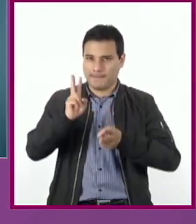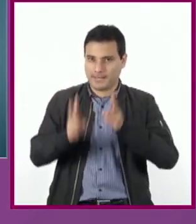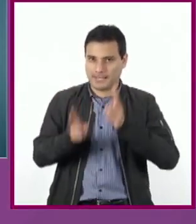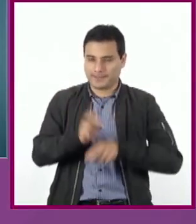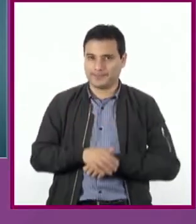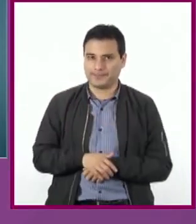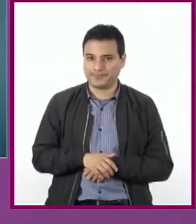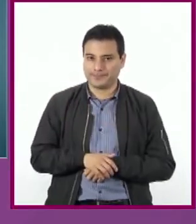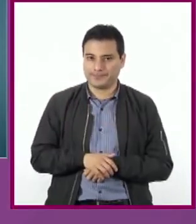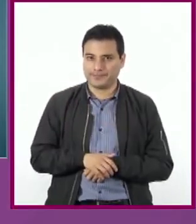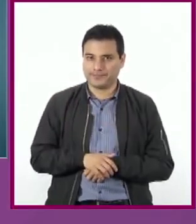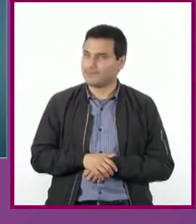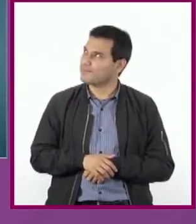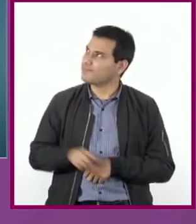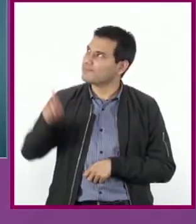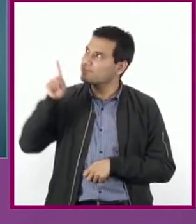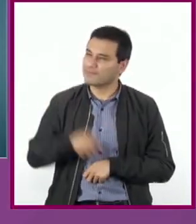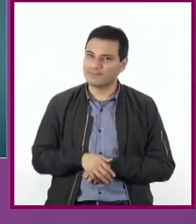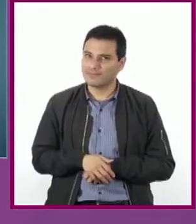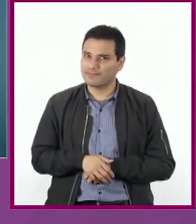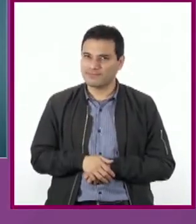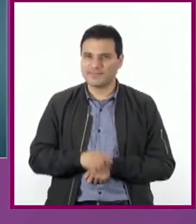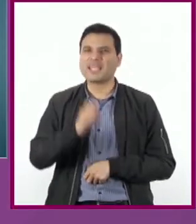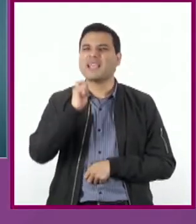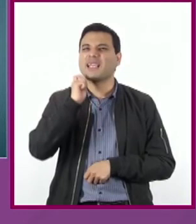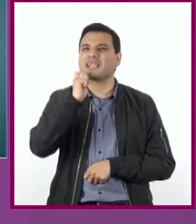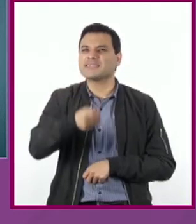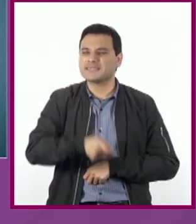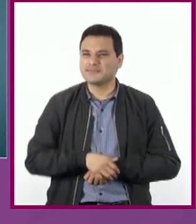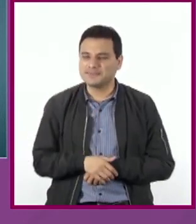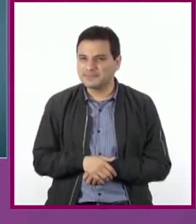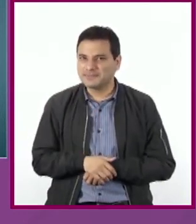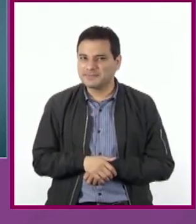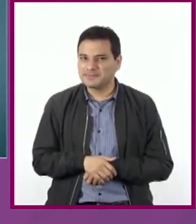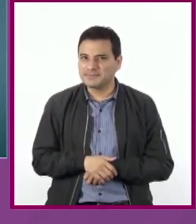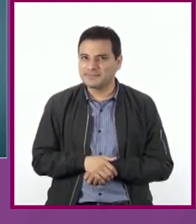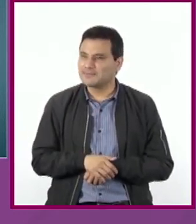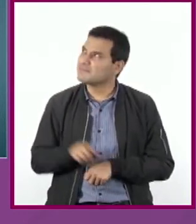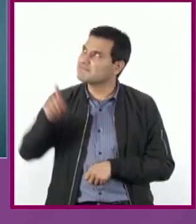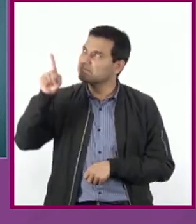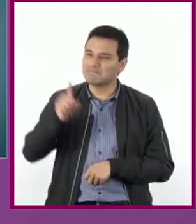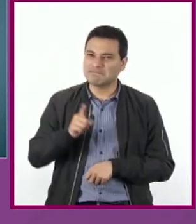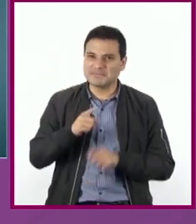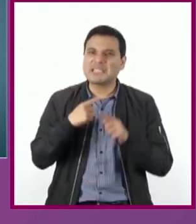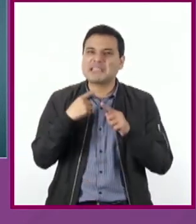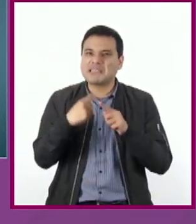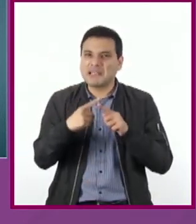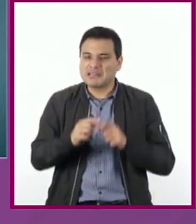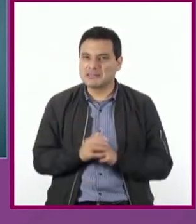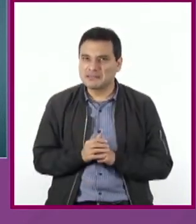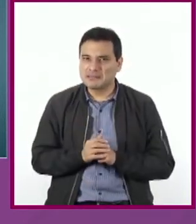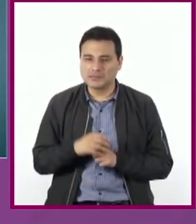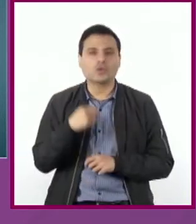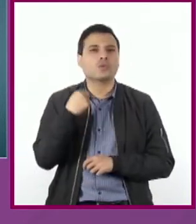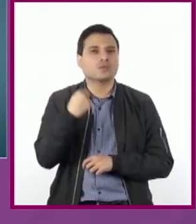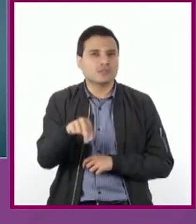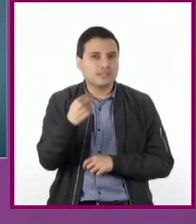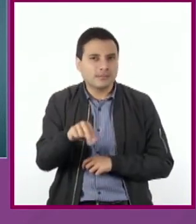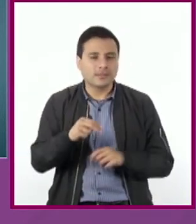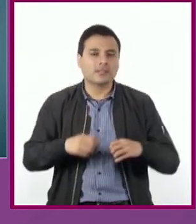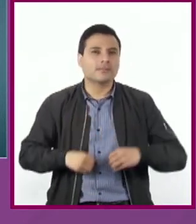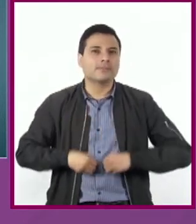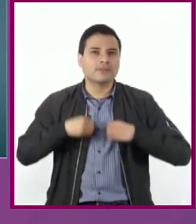¿Les recuerda algo esta imagen? ¿Quién creen que es? ¿Cómo se llama? ¿Dónde vive?